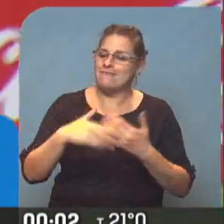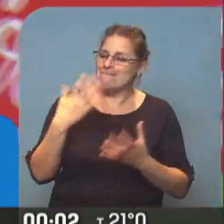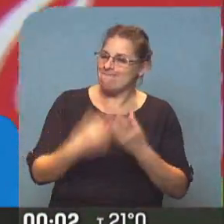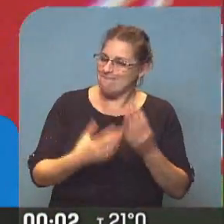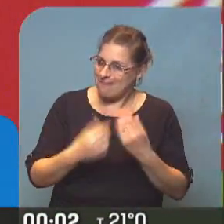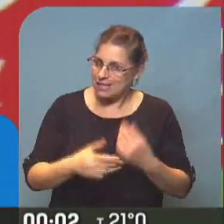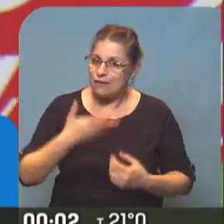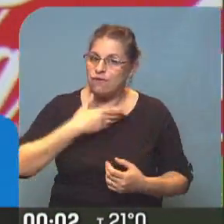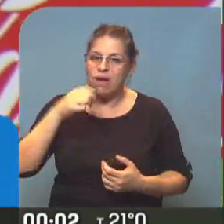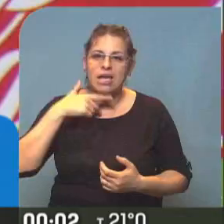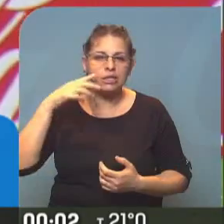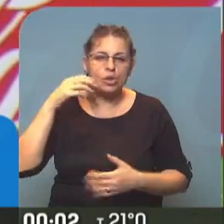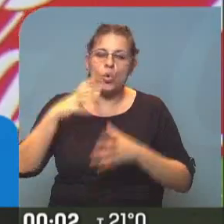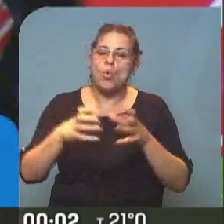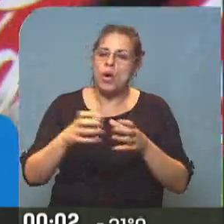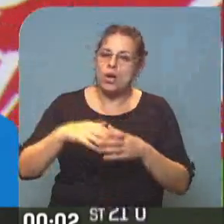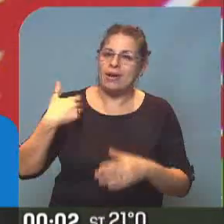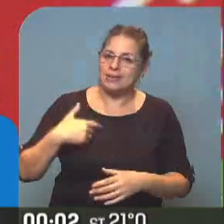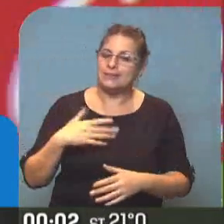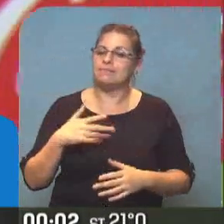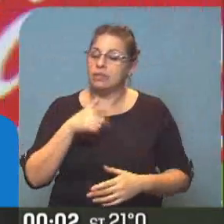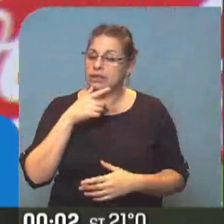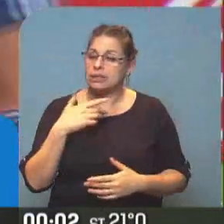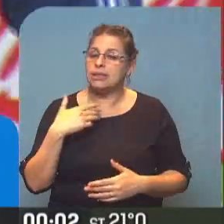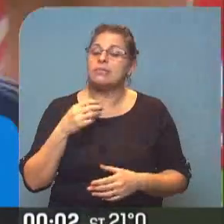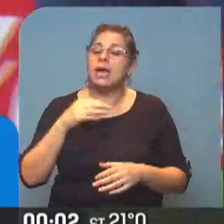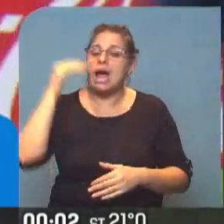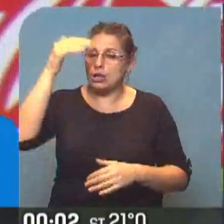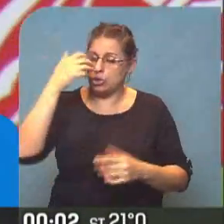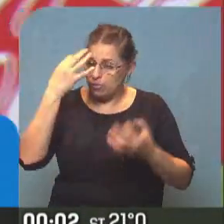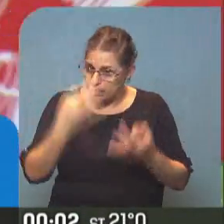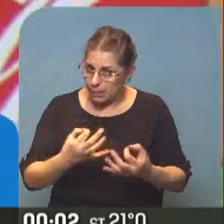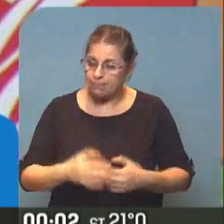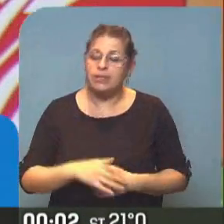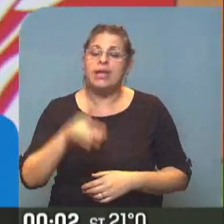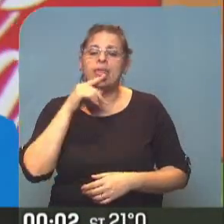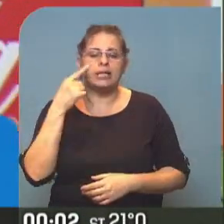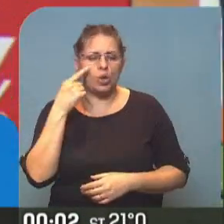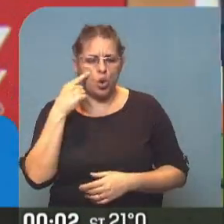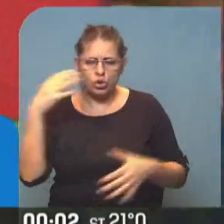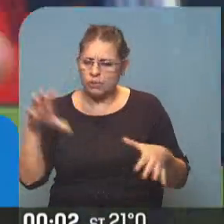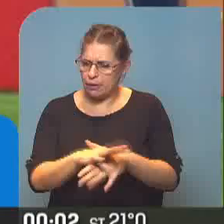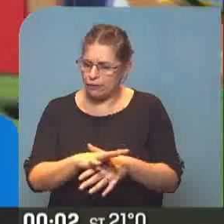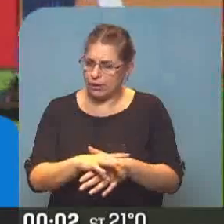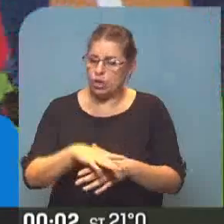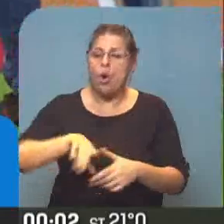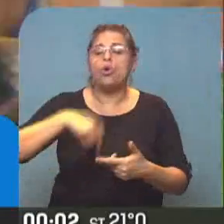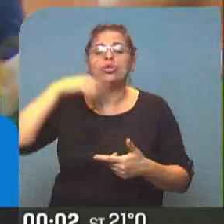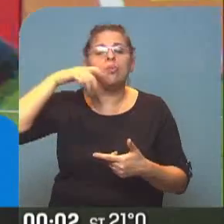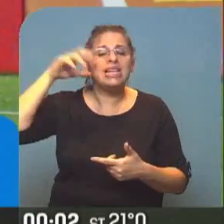argentino. Federico Facio, con él se asegura una gran altura. Lo conoce bien el técnico. Y con